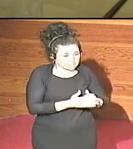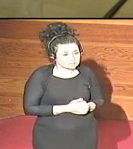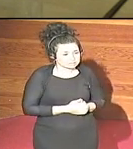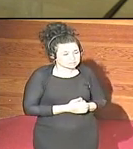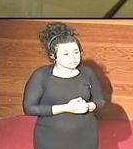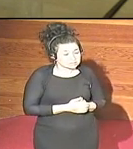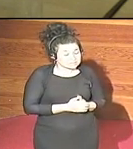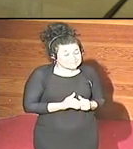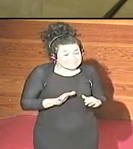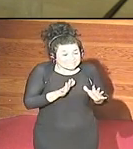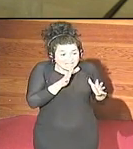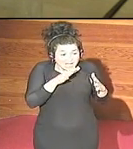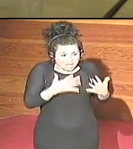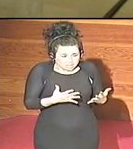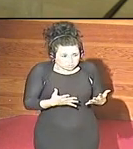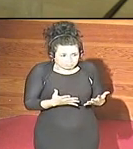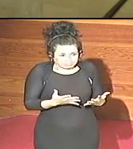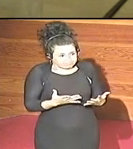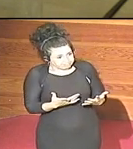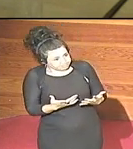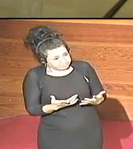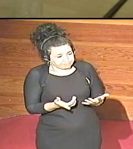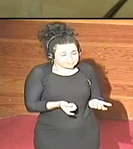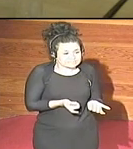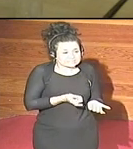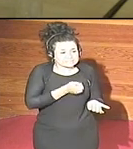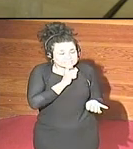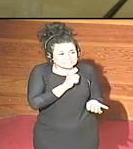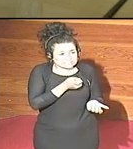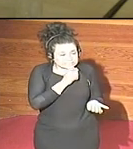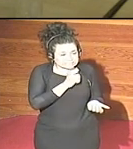es poco probable que en Rusia se